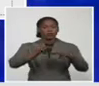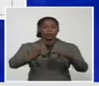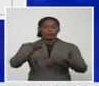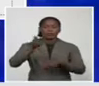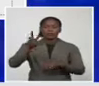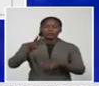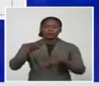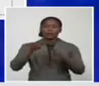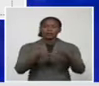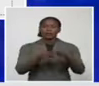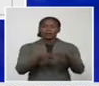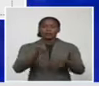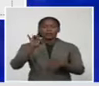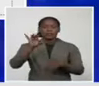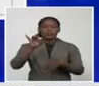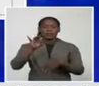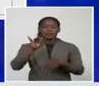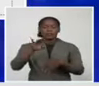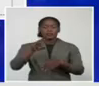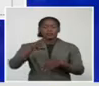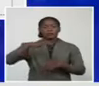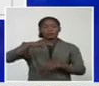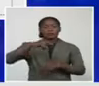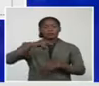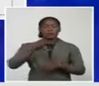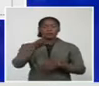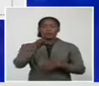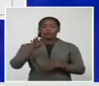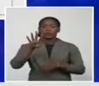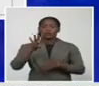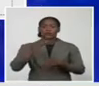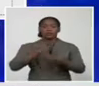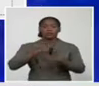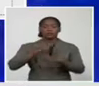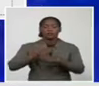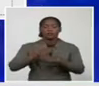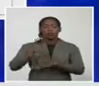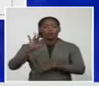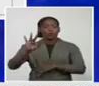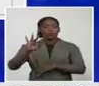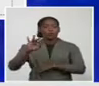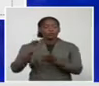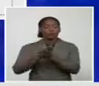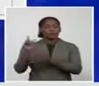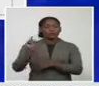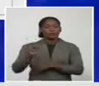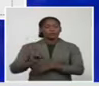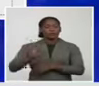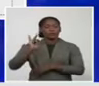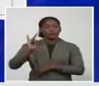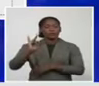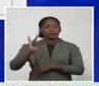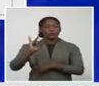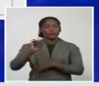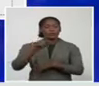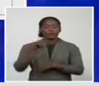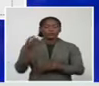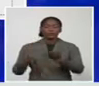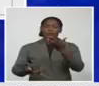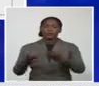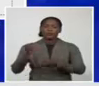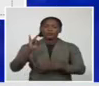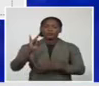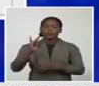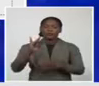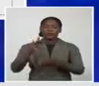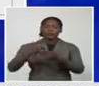14 de Santiago, 8 de Mayabeque, 7 de Cienfuegos y 7 de Guantánamo, 6 de